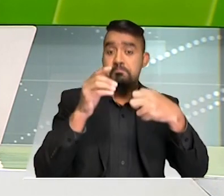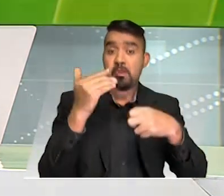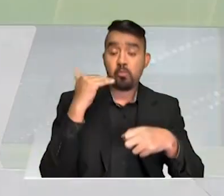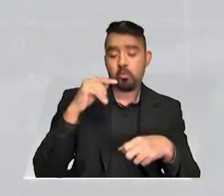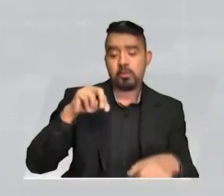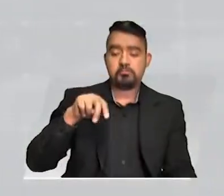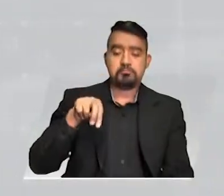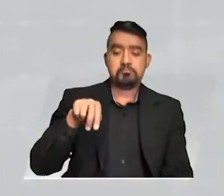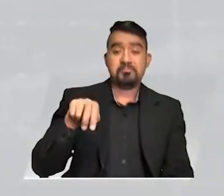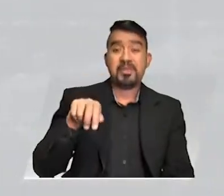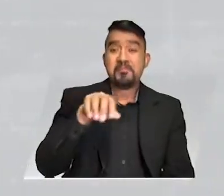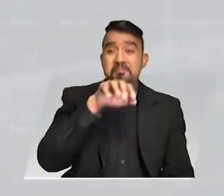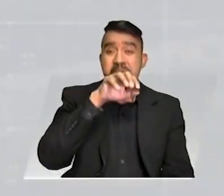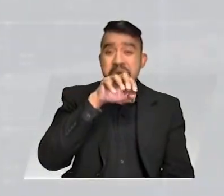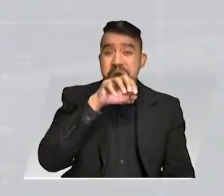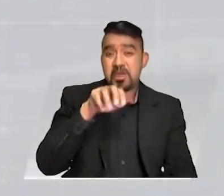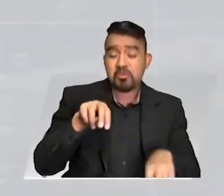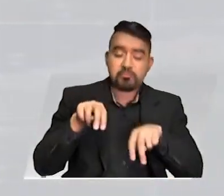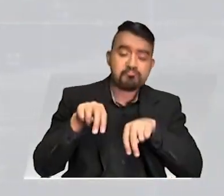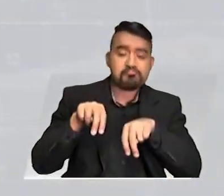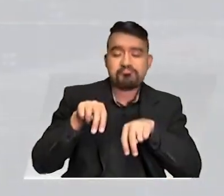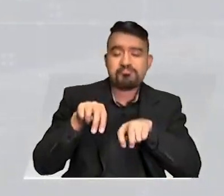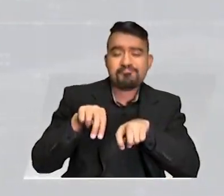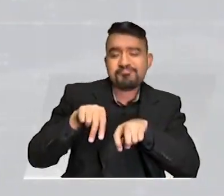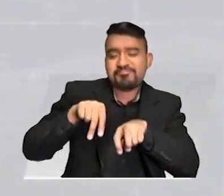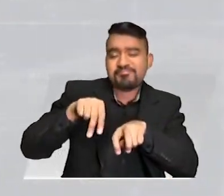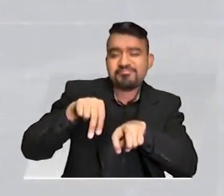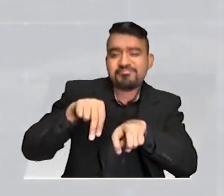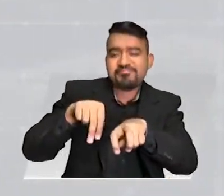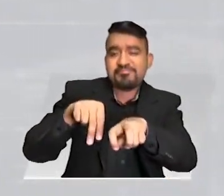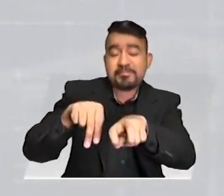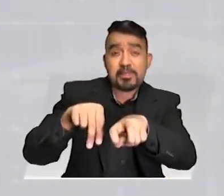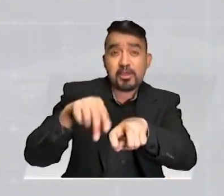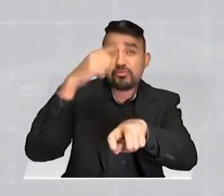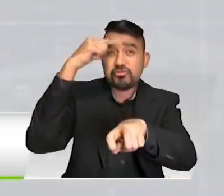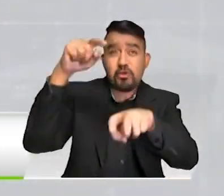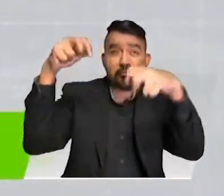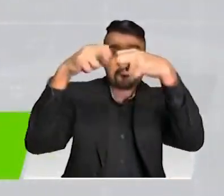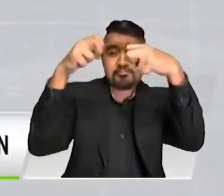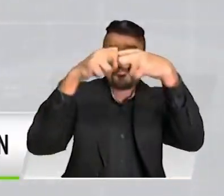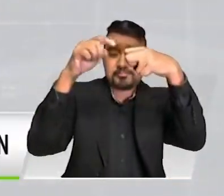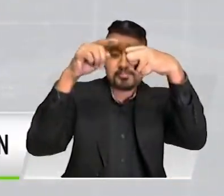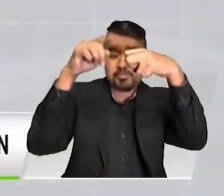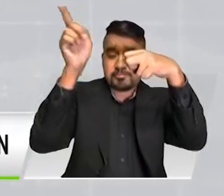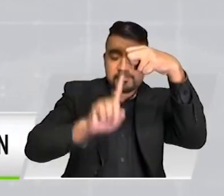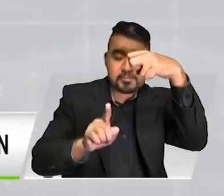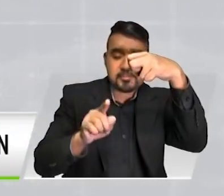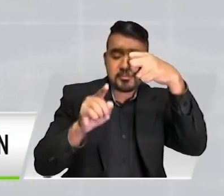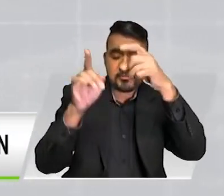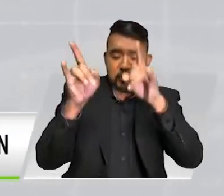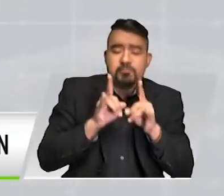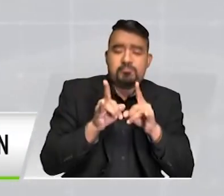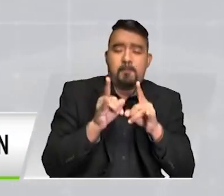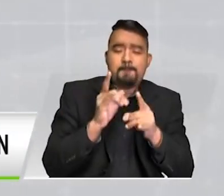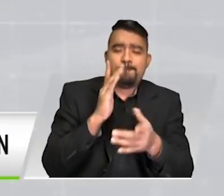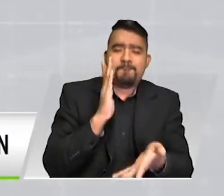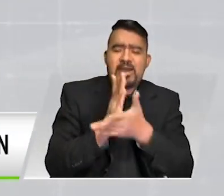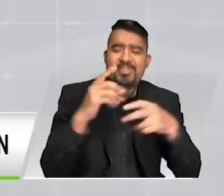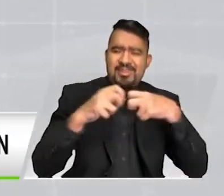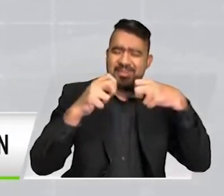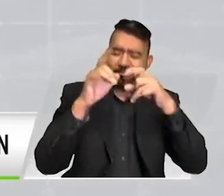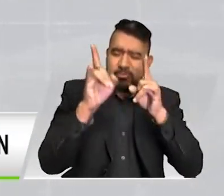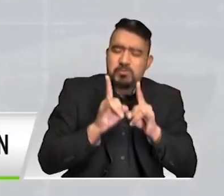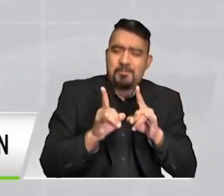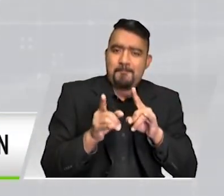mascota por el sector conocido como El Pedrero en el municipio de La Estrella. Aunque al sitio asistió personal del Cuerpo de Bomberos del